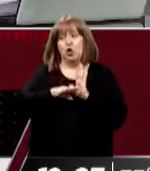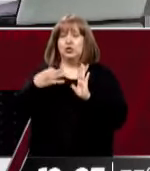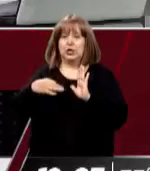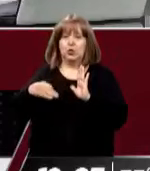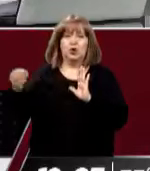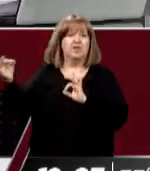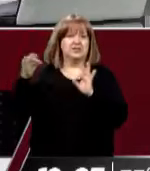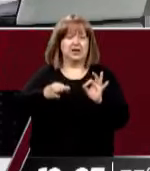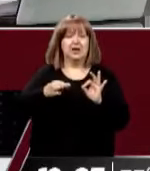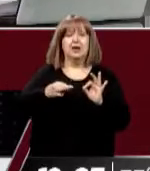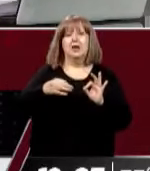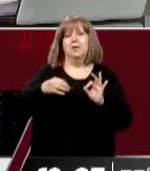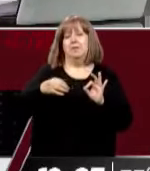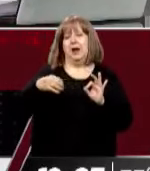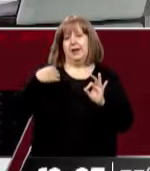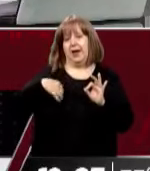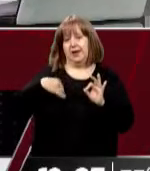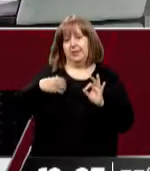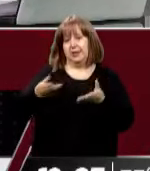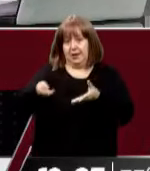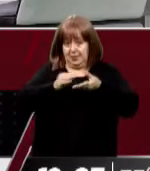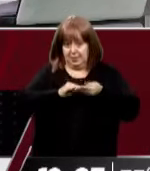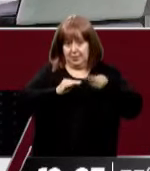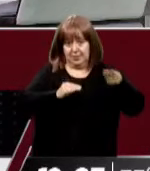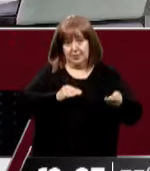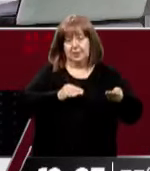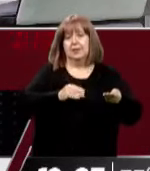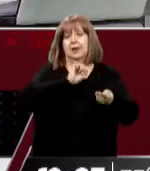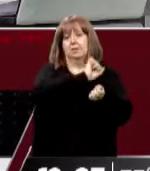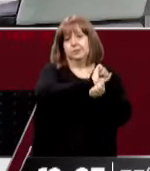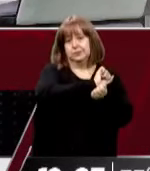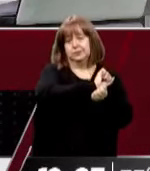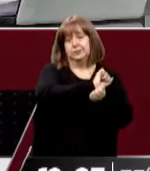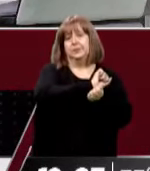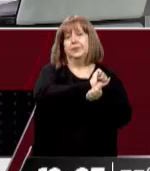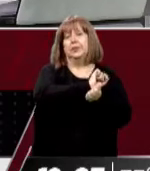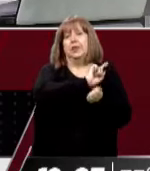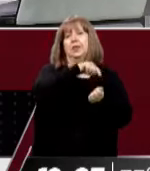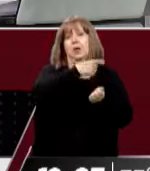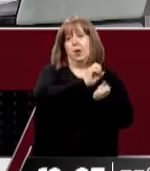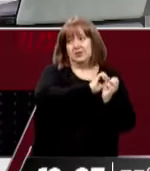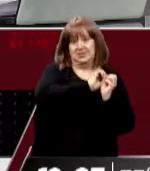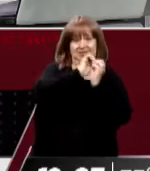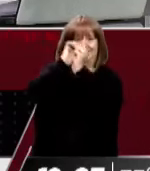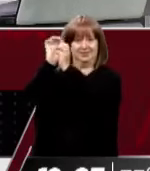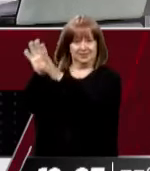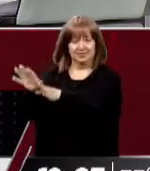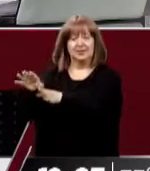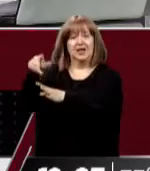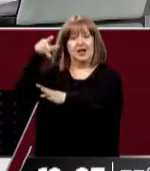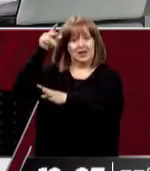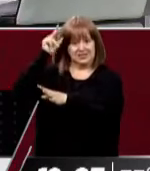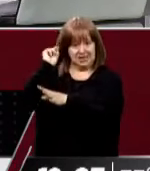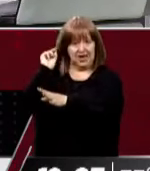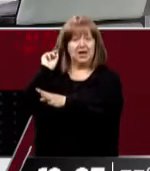rápidamente para que la justicia se haga de esta documentación. Y después correrán los tiempos para su extradición. Les contamos que será